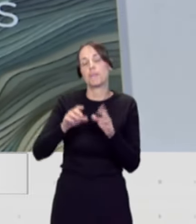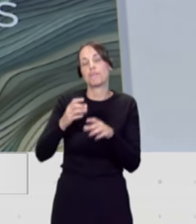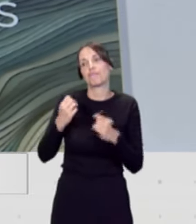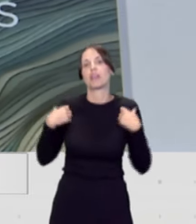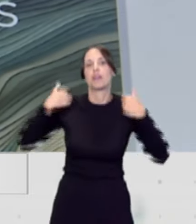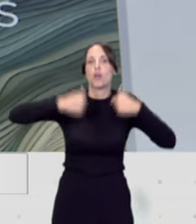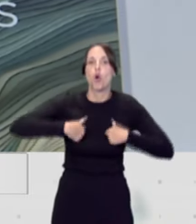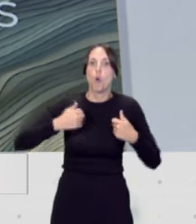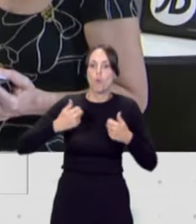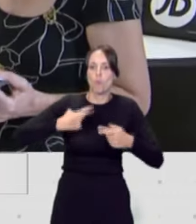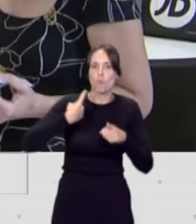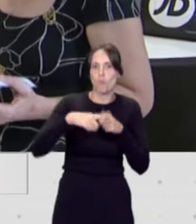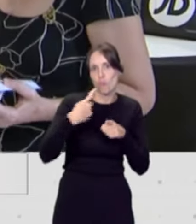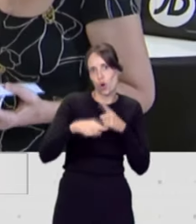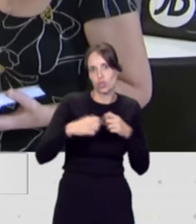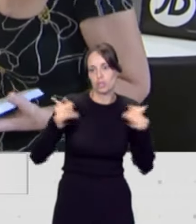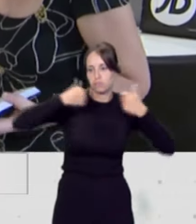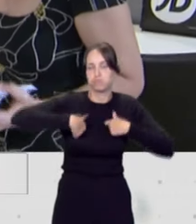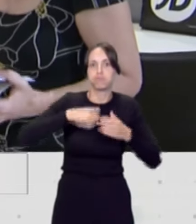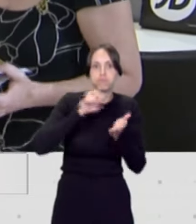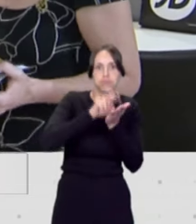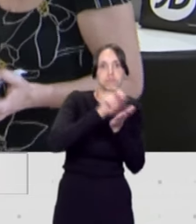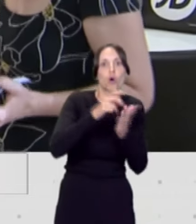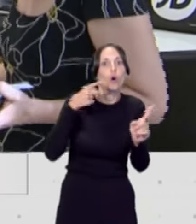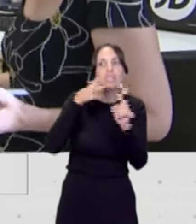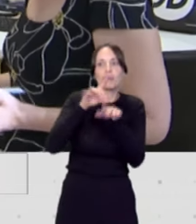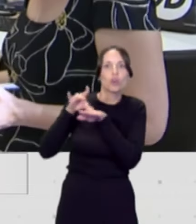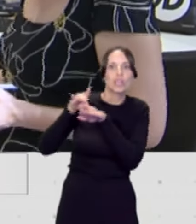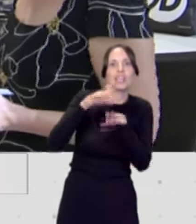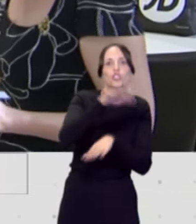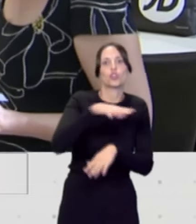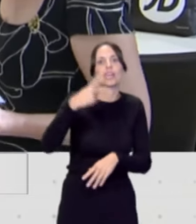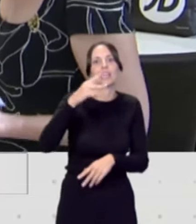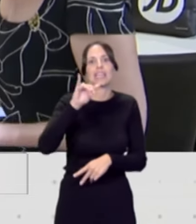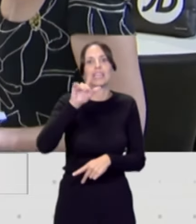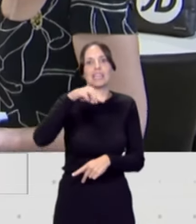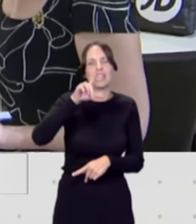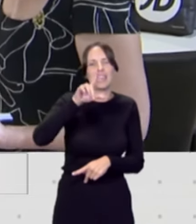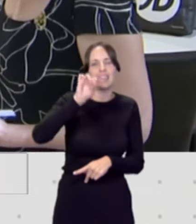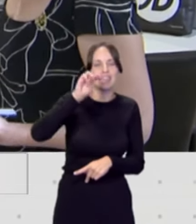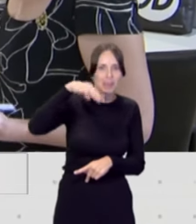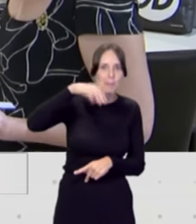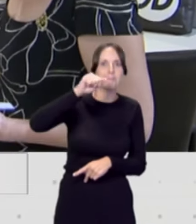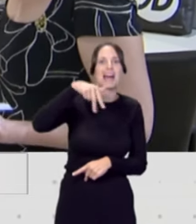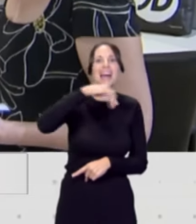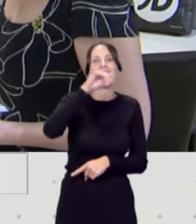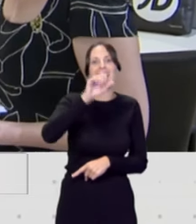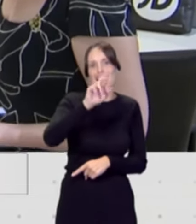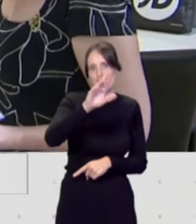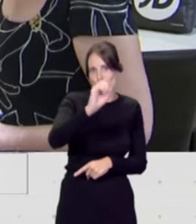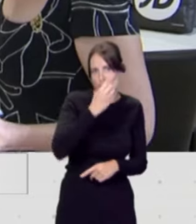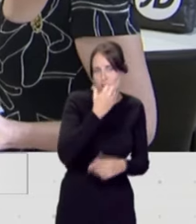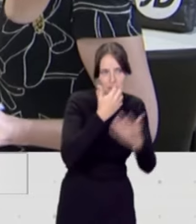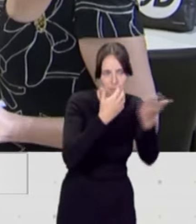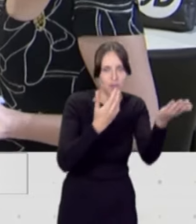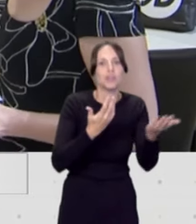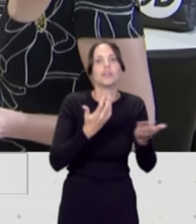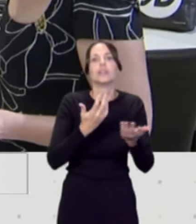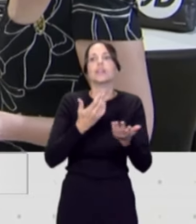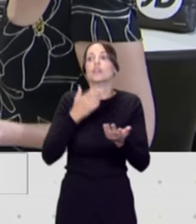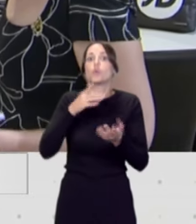escogiste a las protagonistas y qué fue lo que te llevó directamente a María José Blanco? Pues